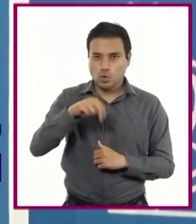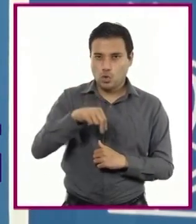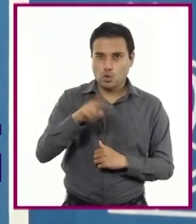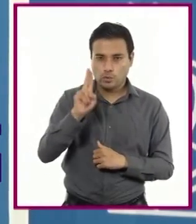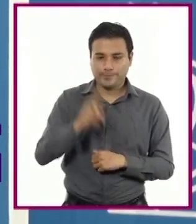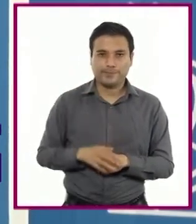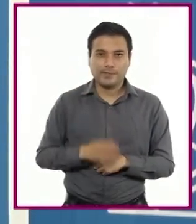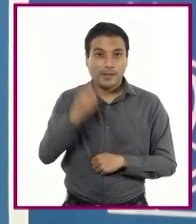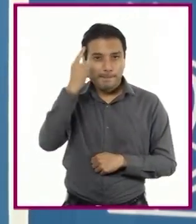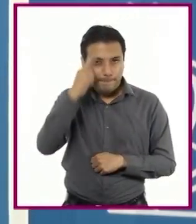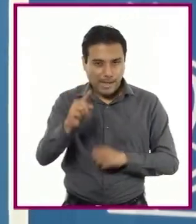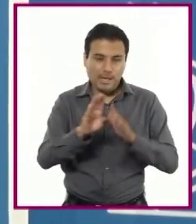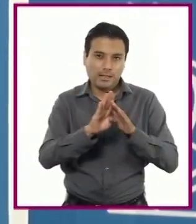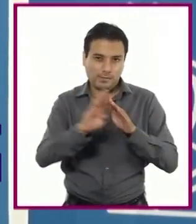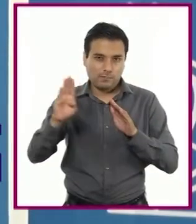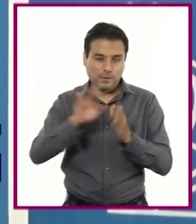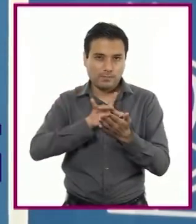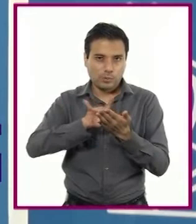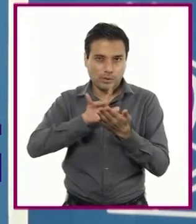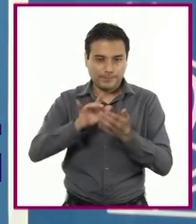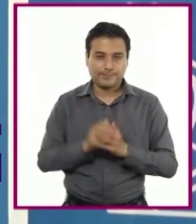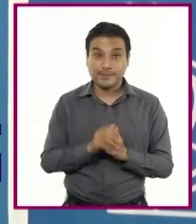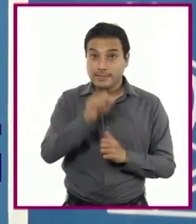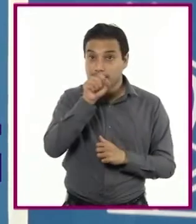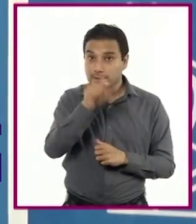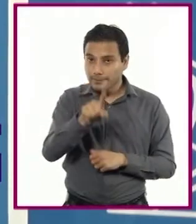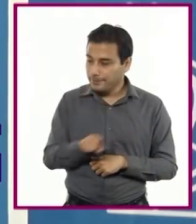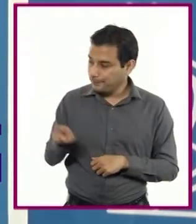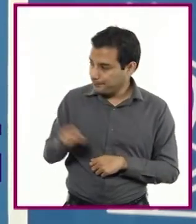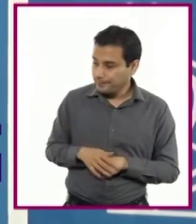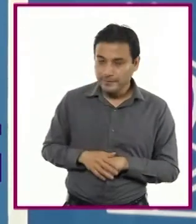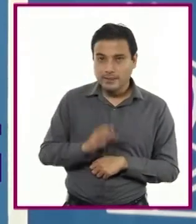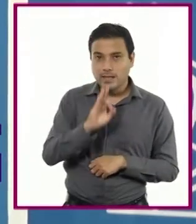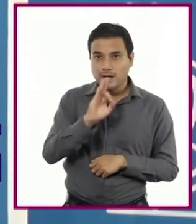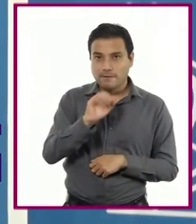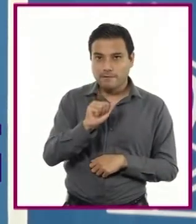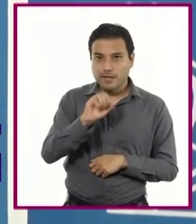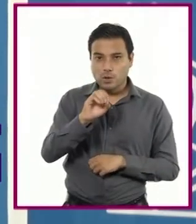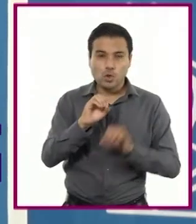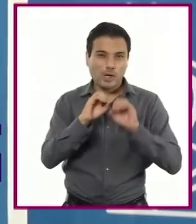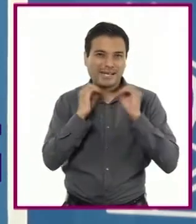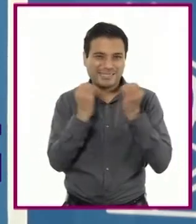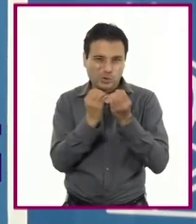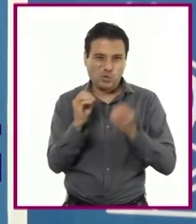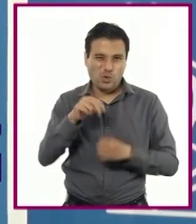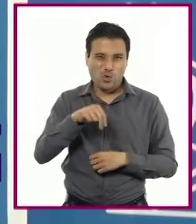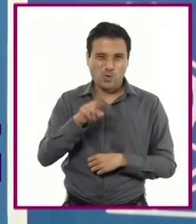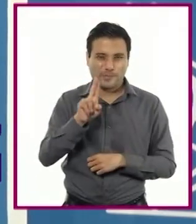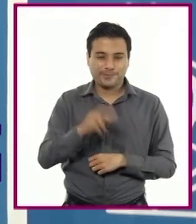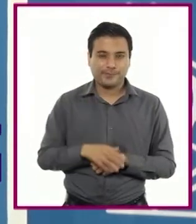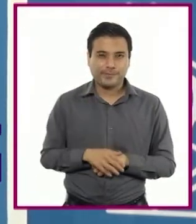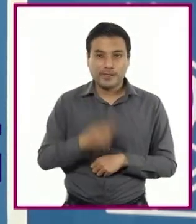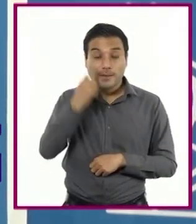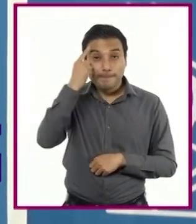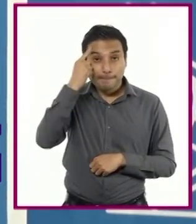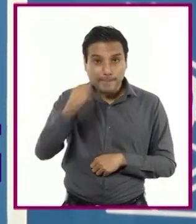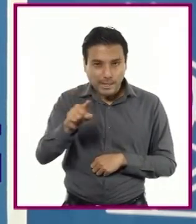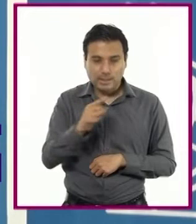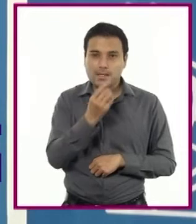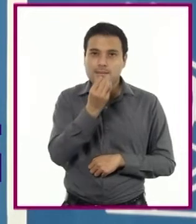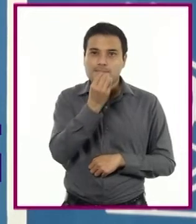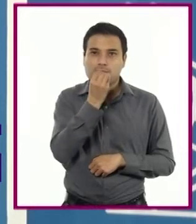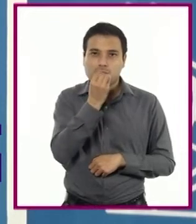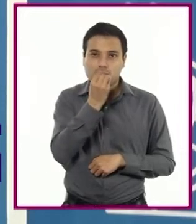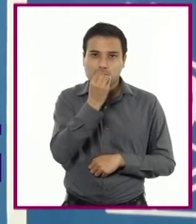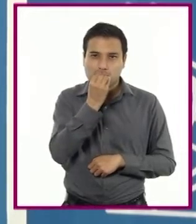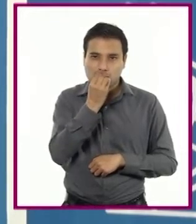Unidas para los Refugiados, así como la FAO, Organización de las Naciones Unidas para la Alimentación